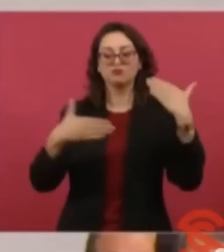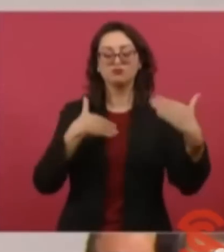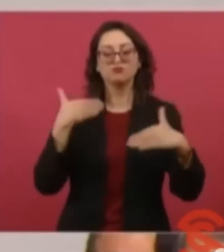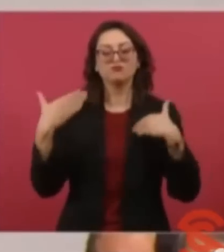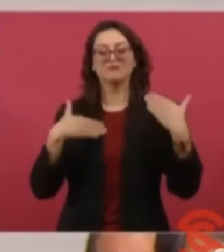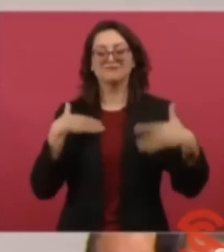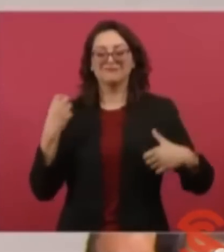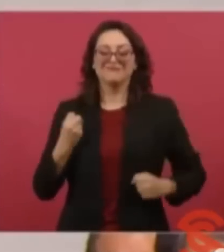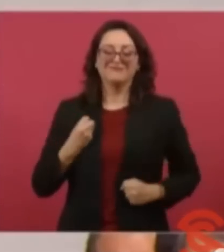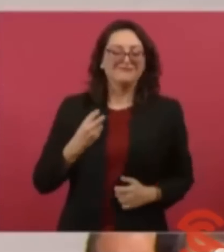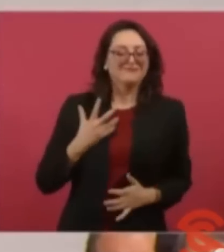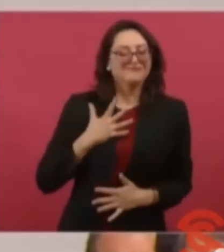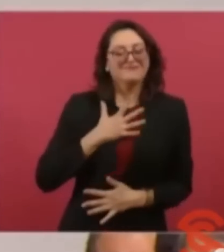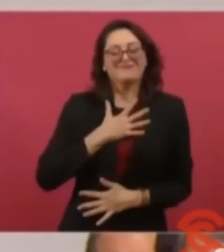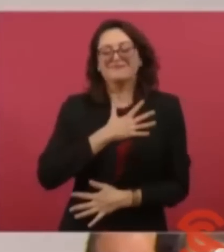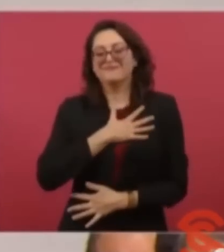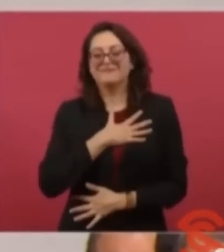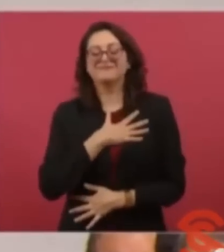entusiasta,